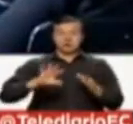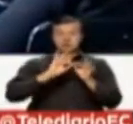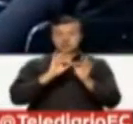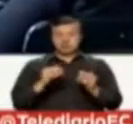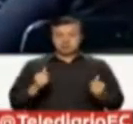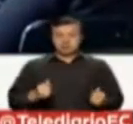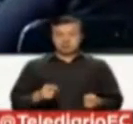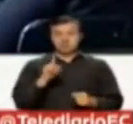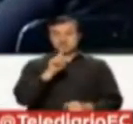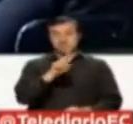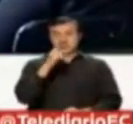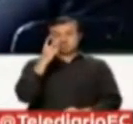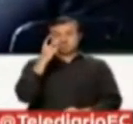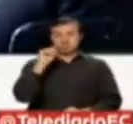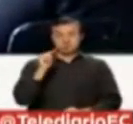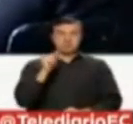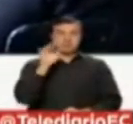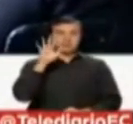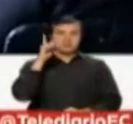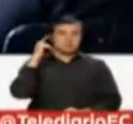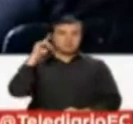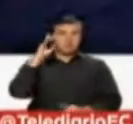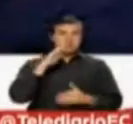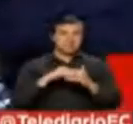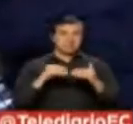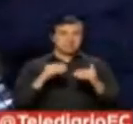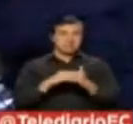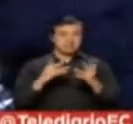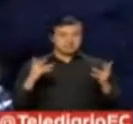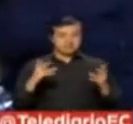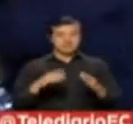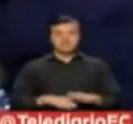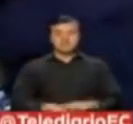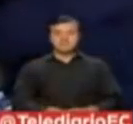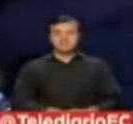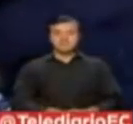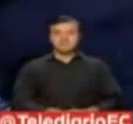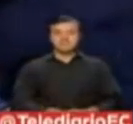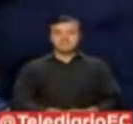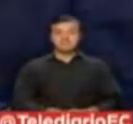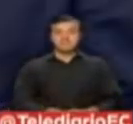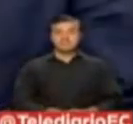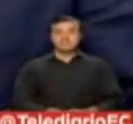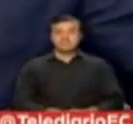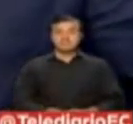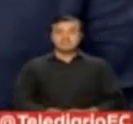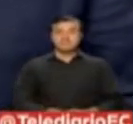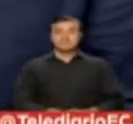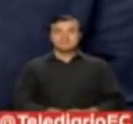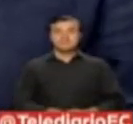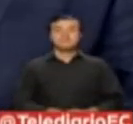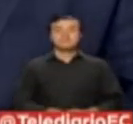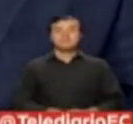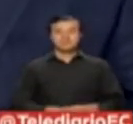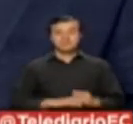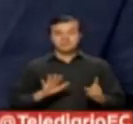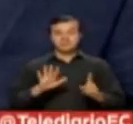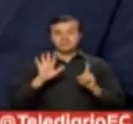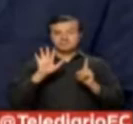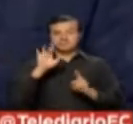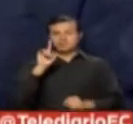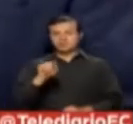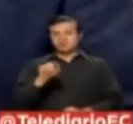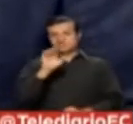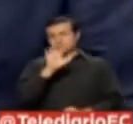inversión de 112 5 millones de dólares nuestro aguilera telediario 6 de la mañana con